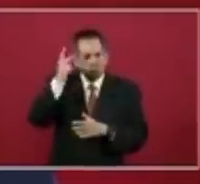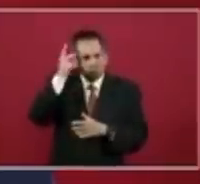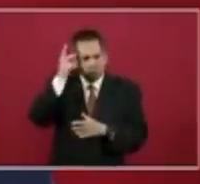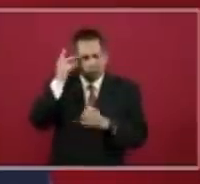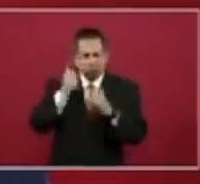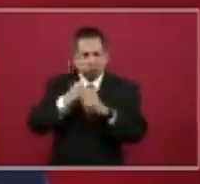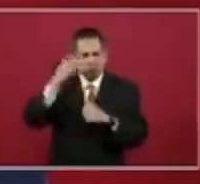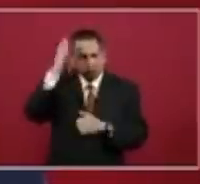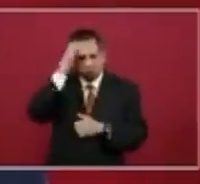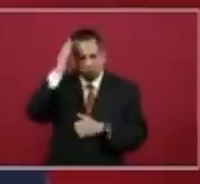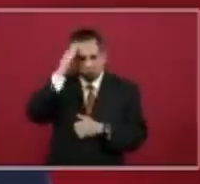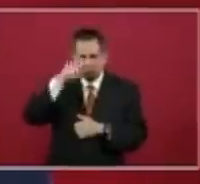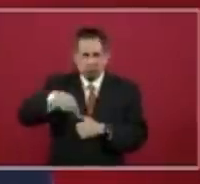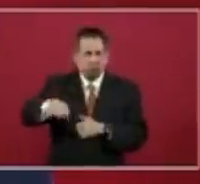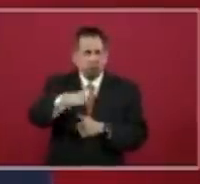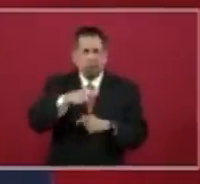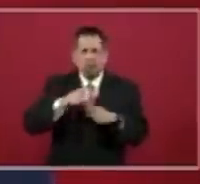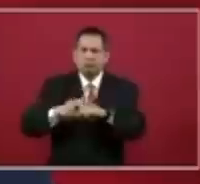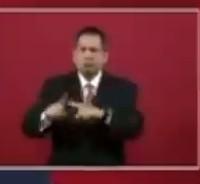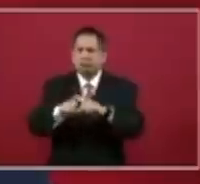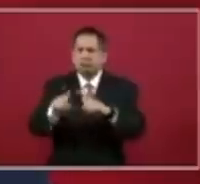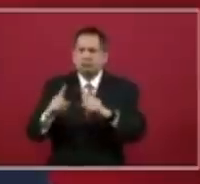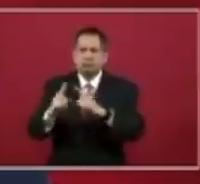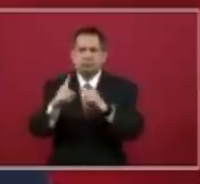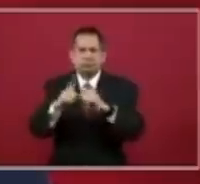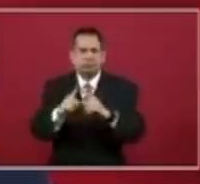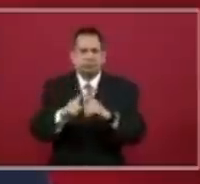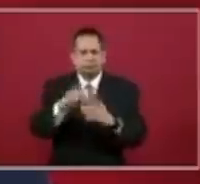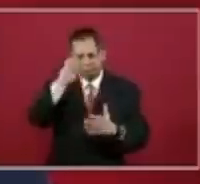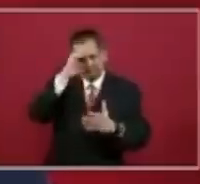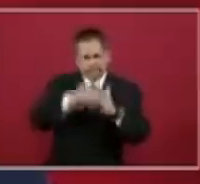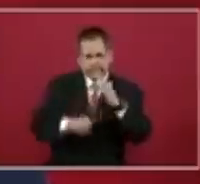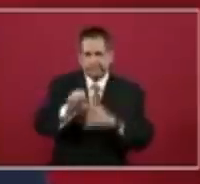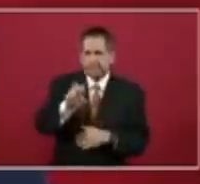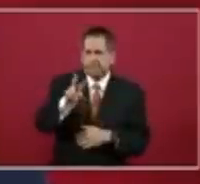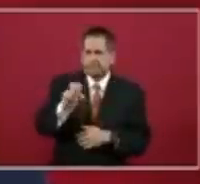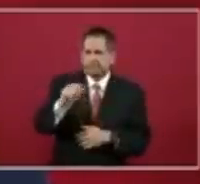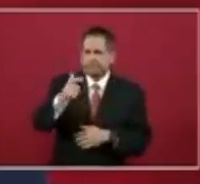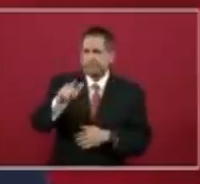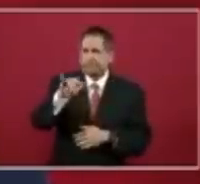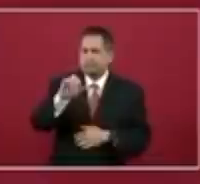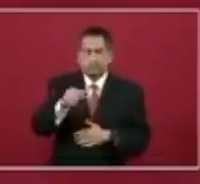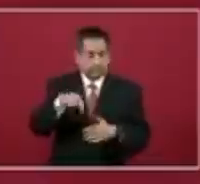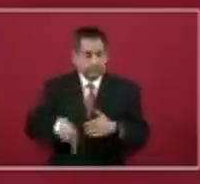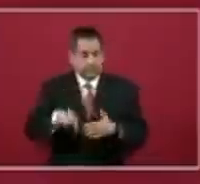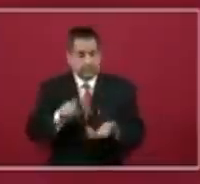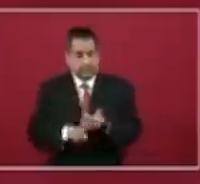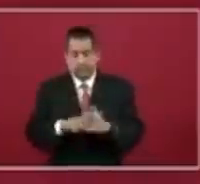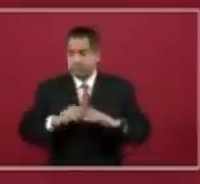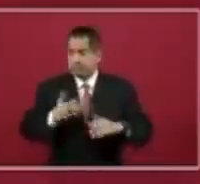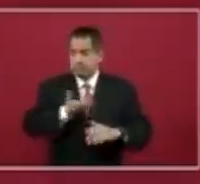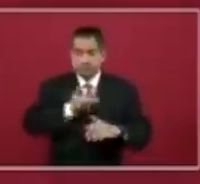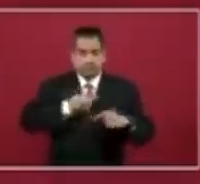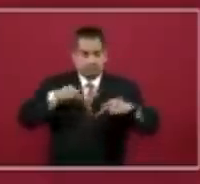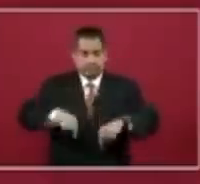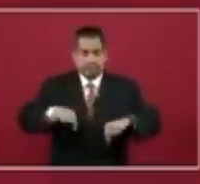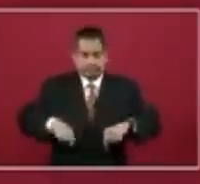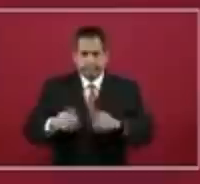con dirigentes de las iglesias evangélicas aquí en el Palacio.